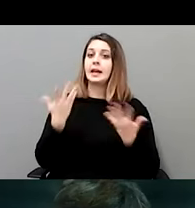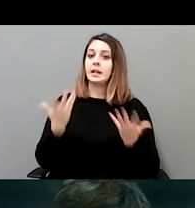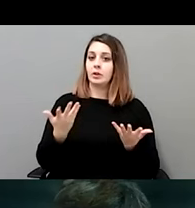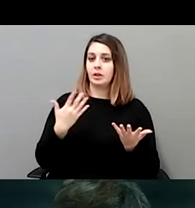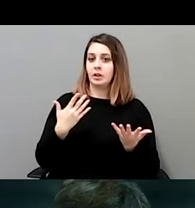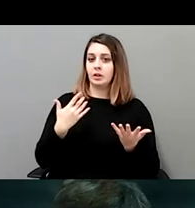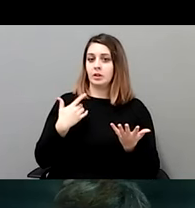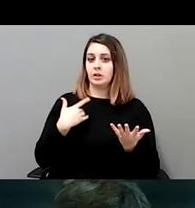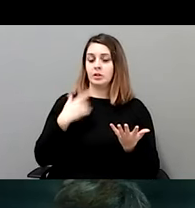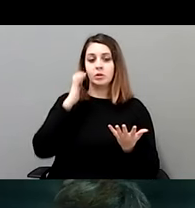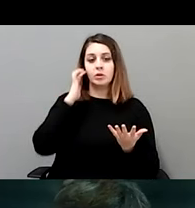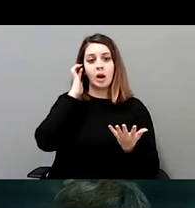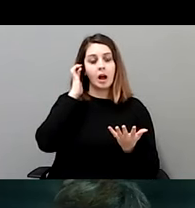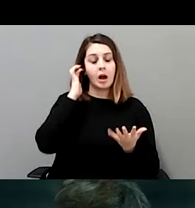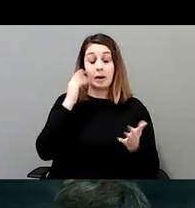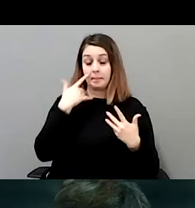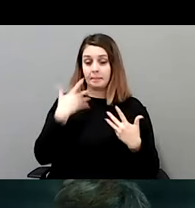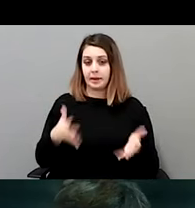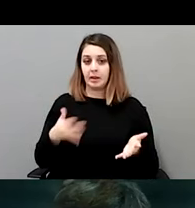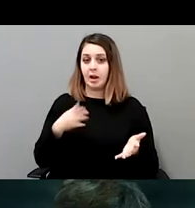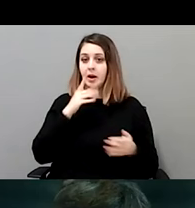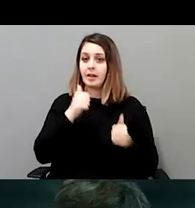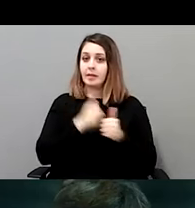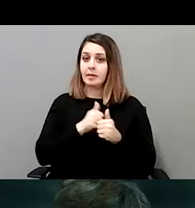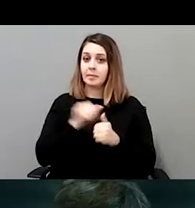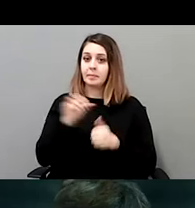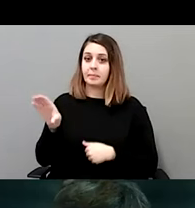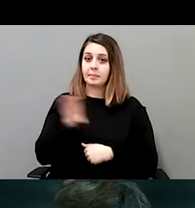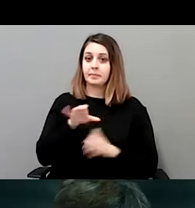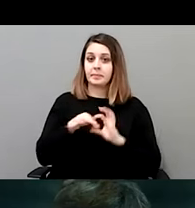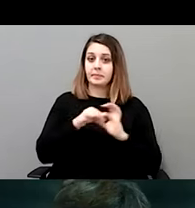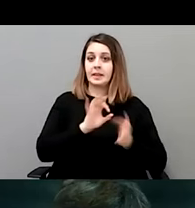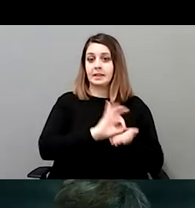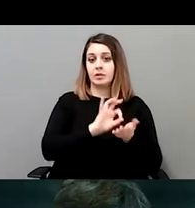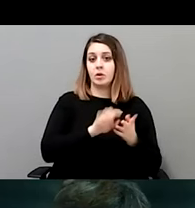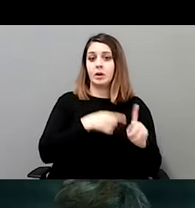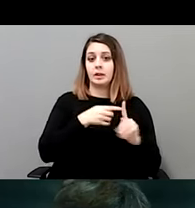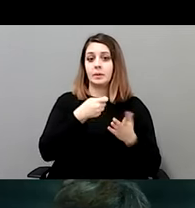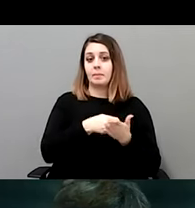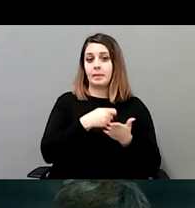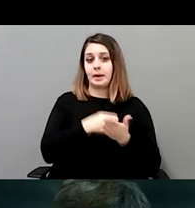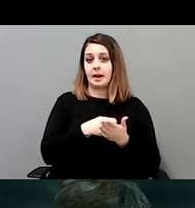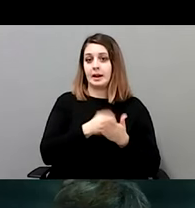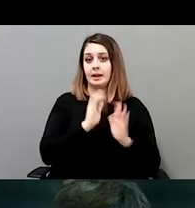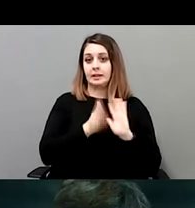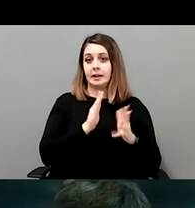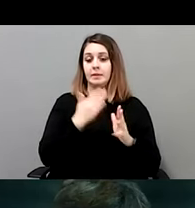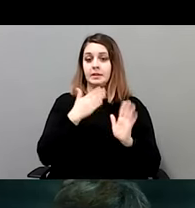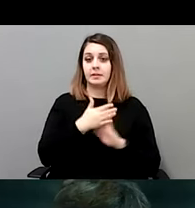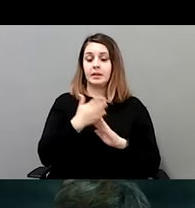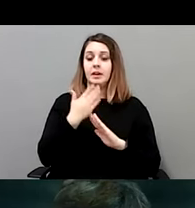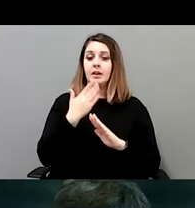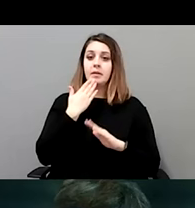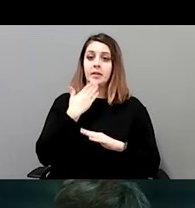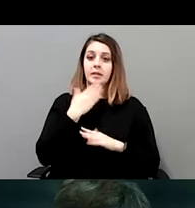con el tema ayudas. Ahora mismo tenemos en dependencia la prestación vinculada al servicio para pagar sus terapias. Está hablando un menor. Pero hay